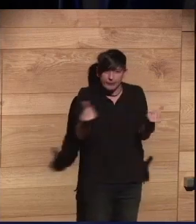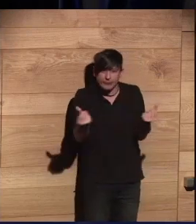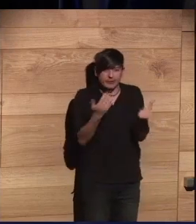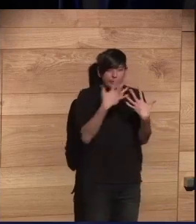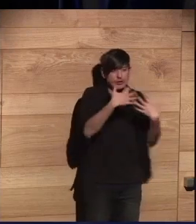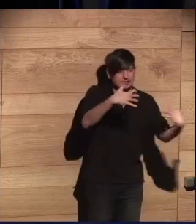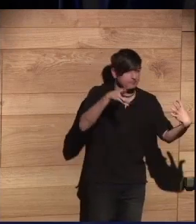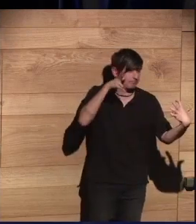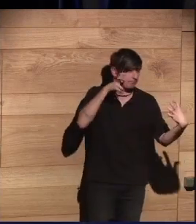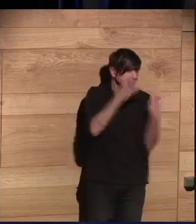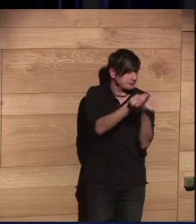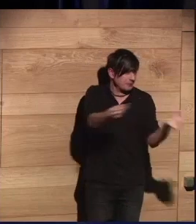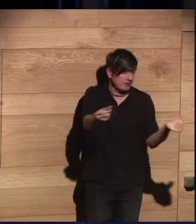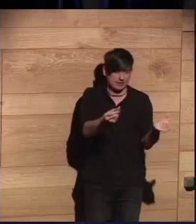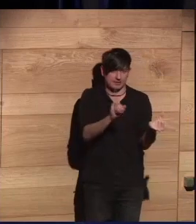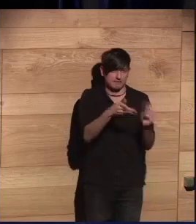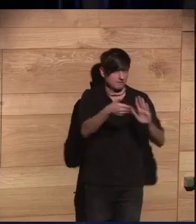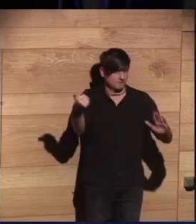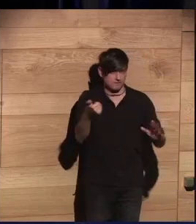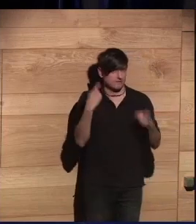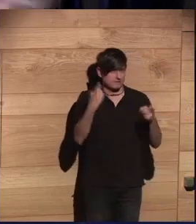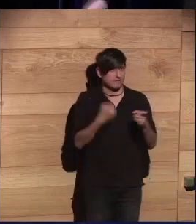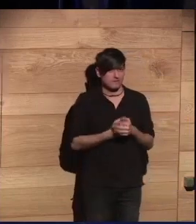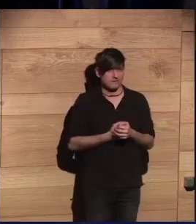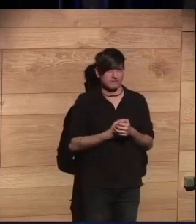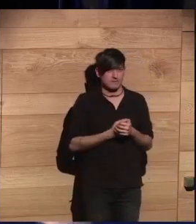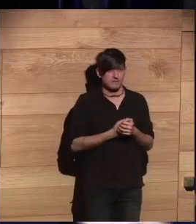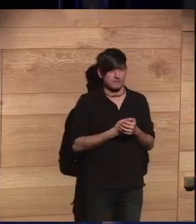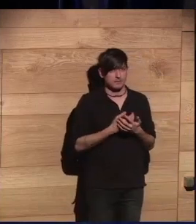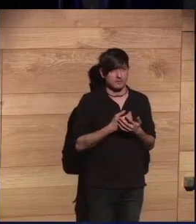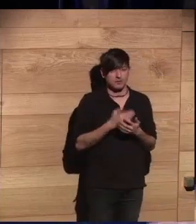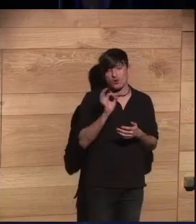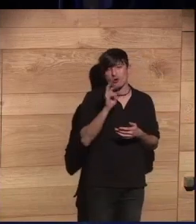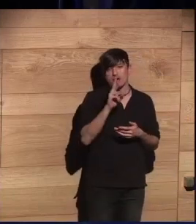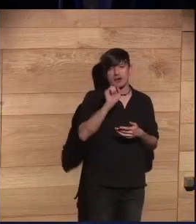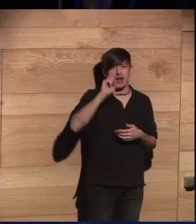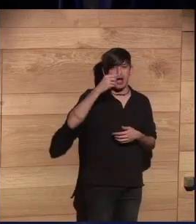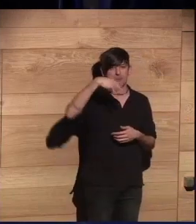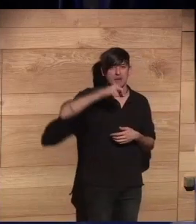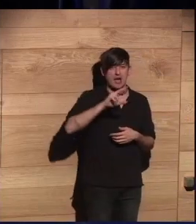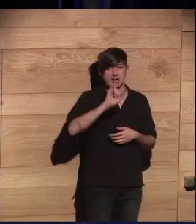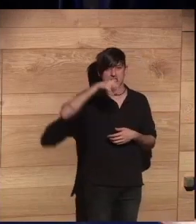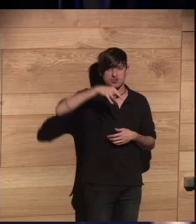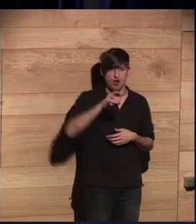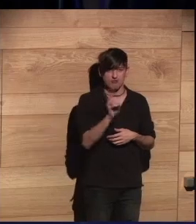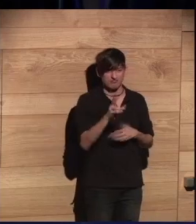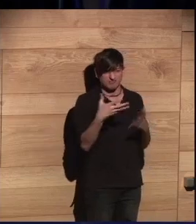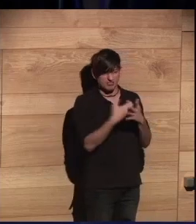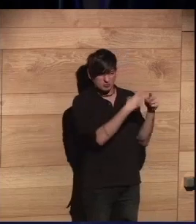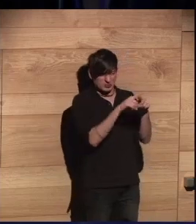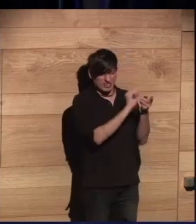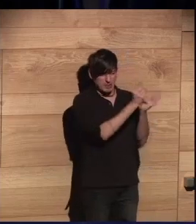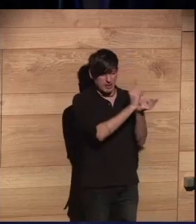la orquesta de un Bruckner, de un Rachmaninoff, ¿no? Después. Ravel ya cambia todas esas